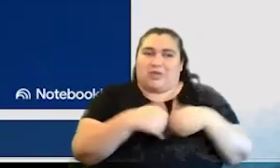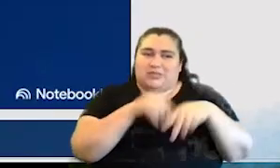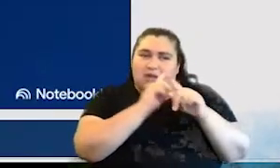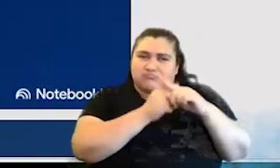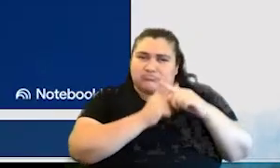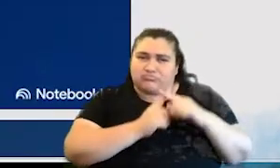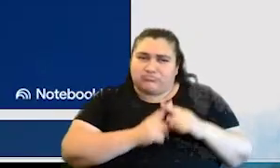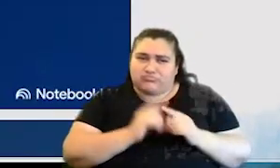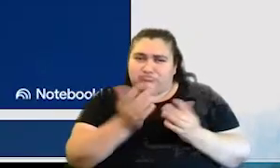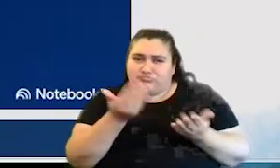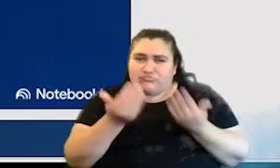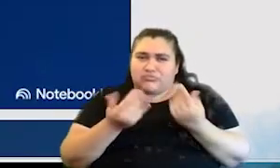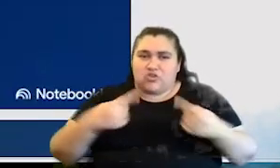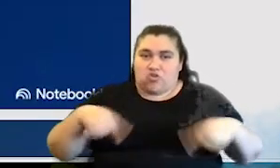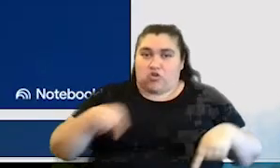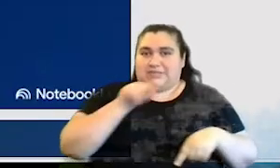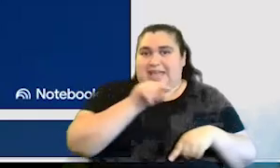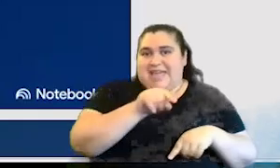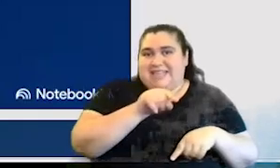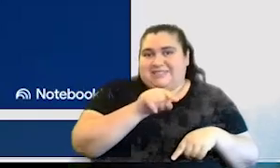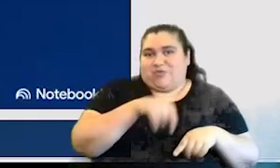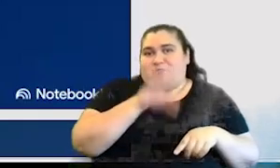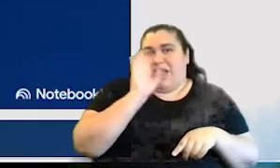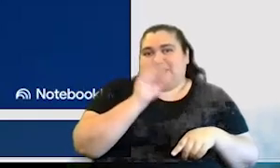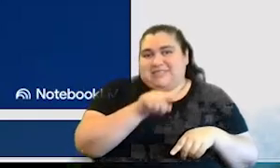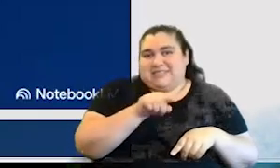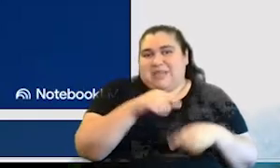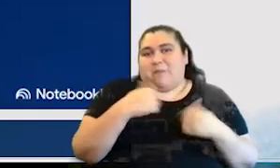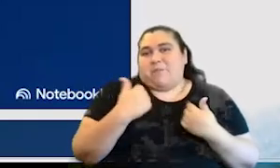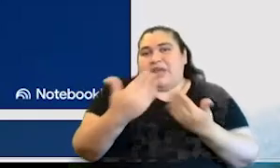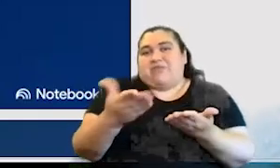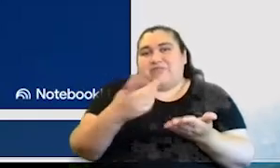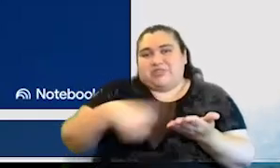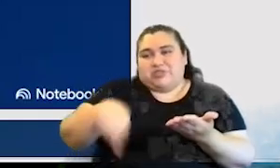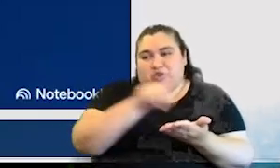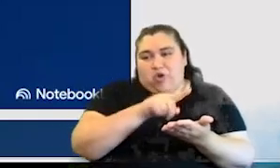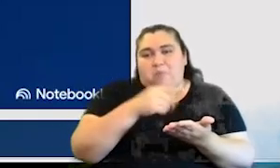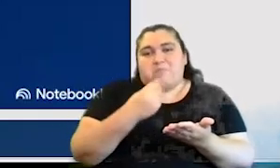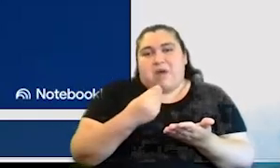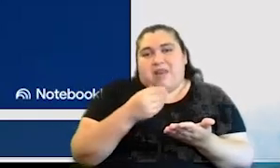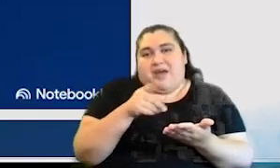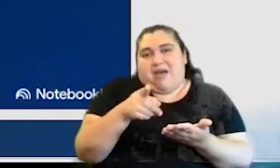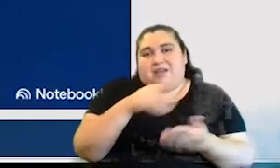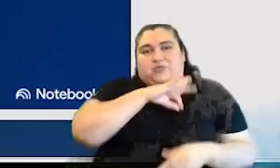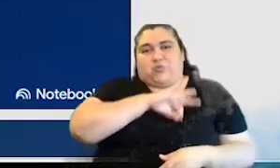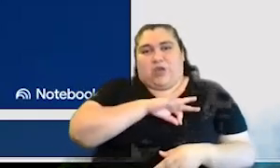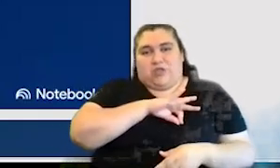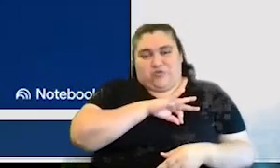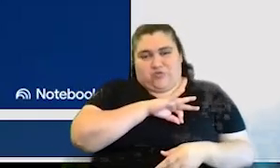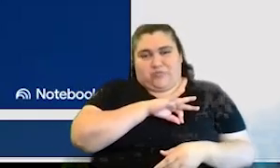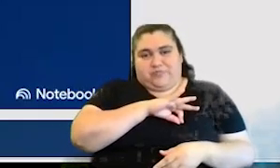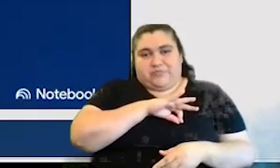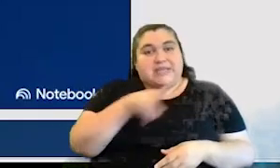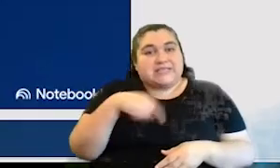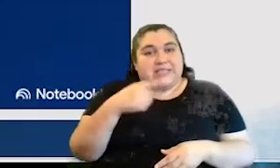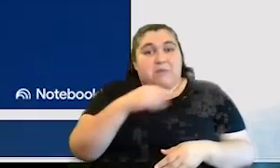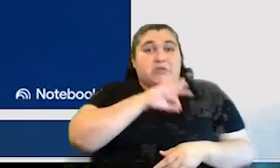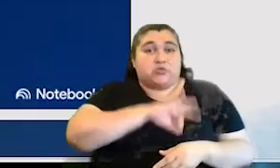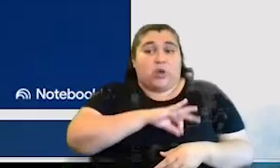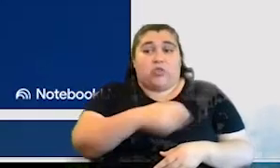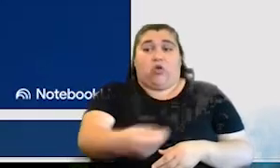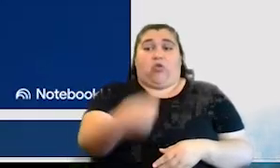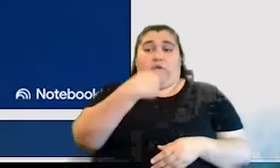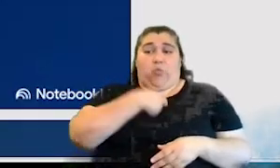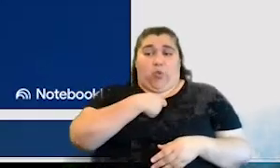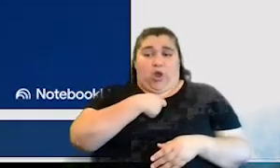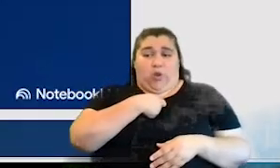siendo detraído y que genere un beneficio para el sueldo. Ustedes saben que siempre en el sueldo nos devuelven y en el